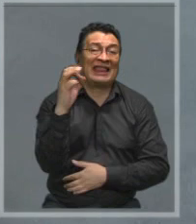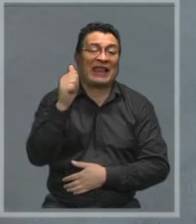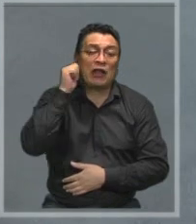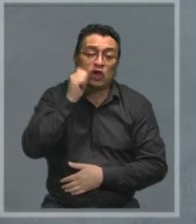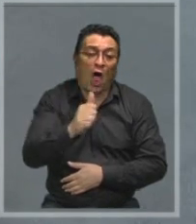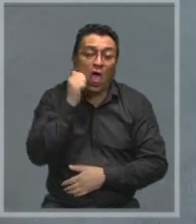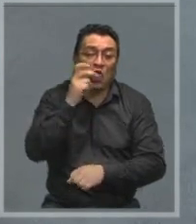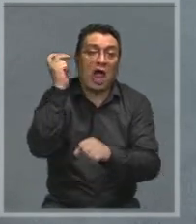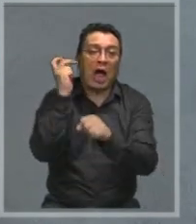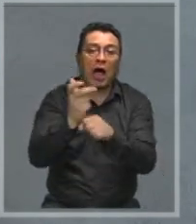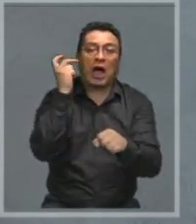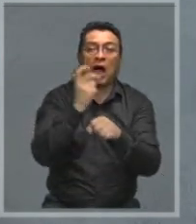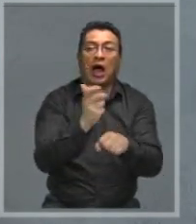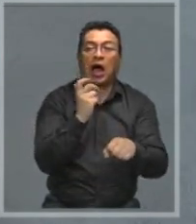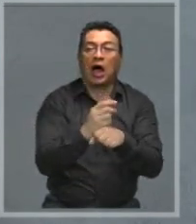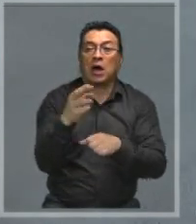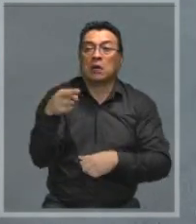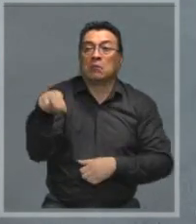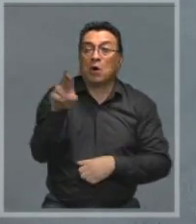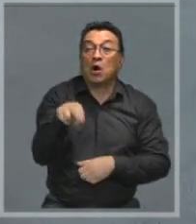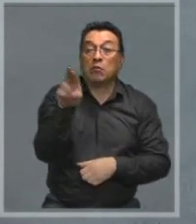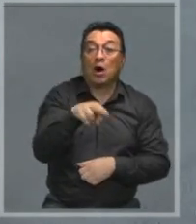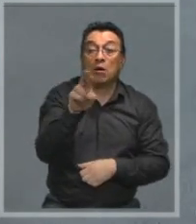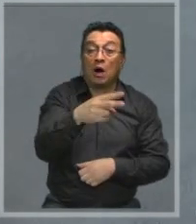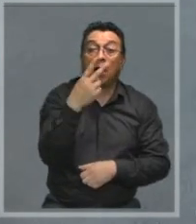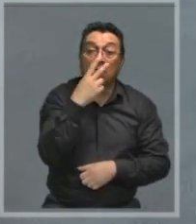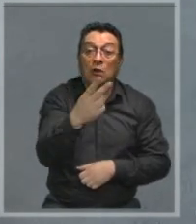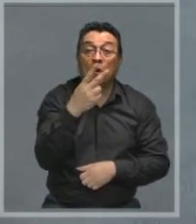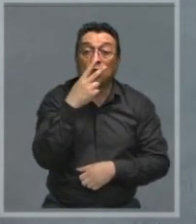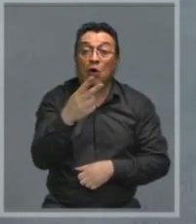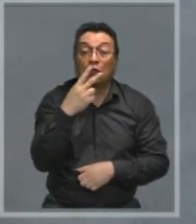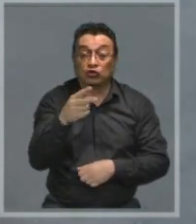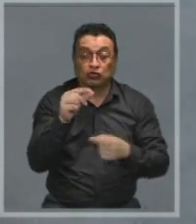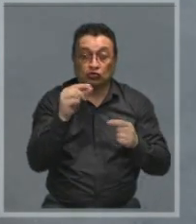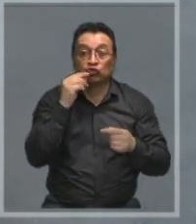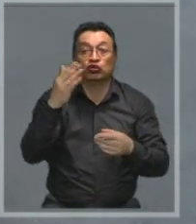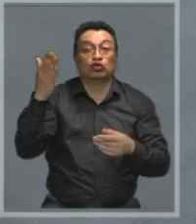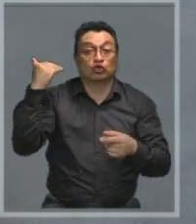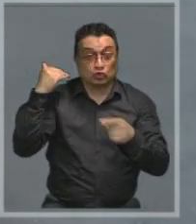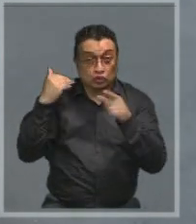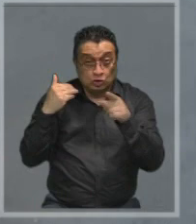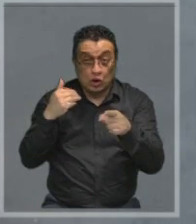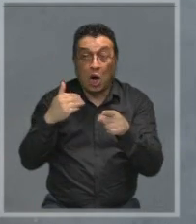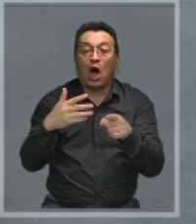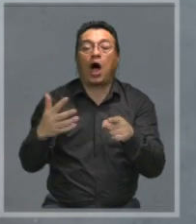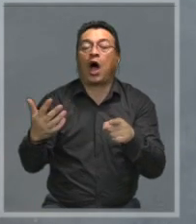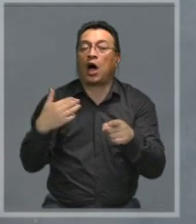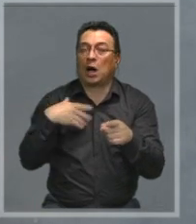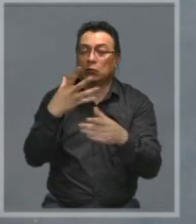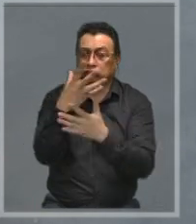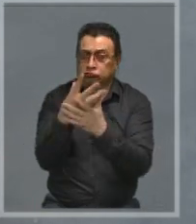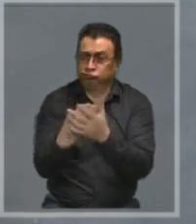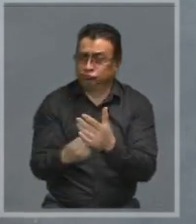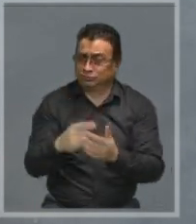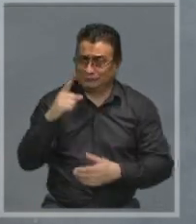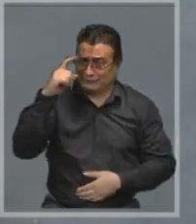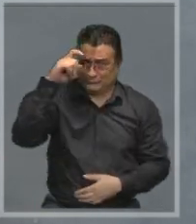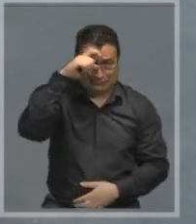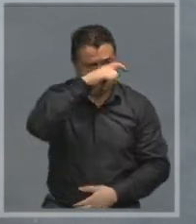diarios y por la seguidilla de esos ilícitos que hemos visto durante la última jornada, está muy lejos de bajar.